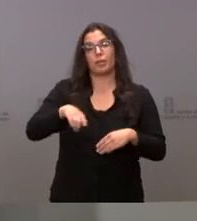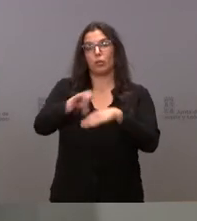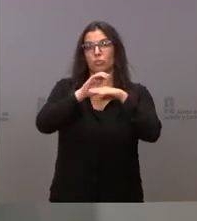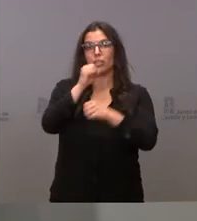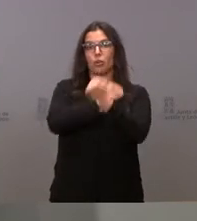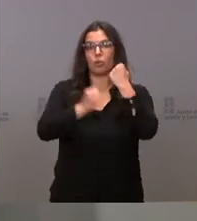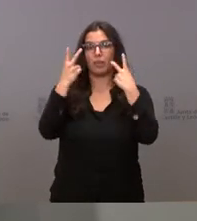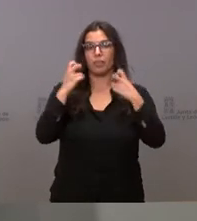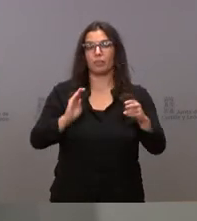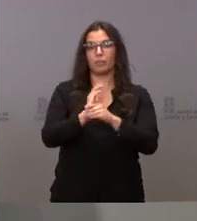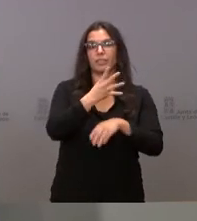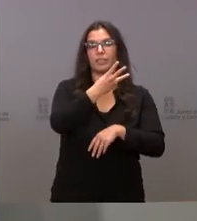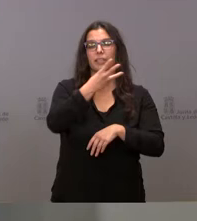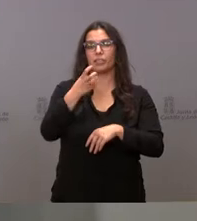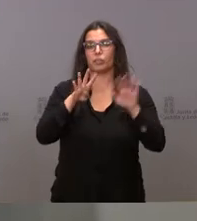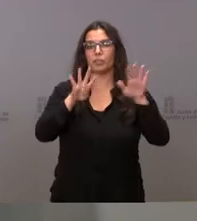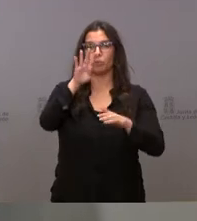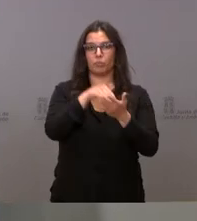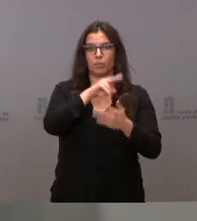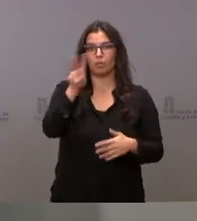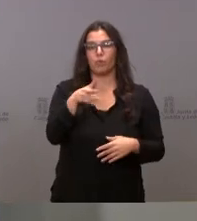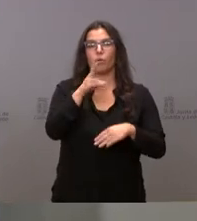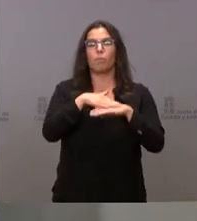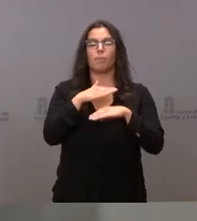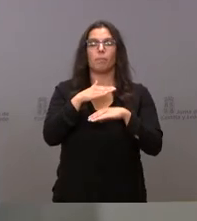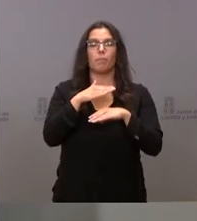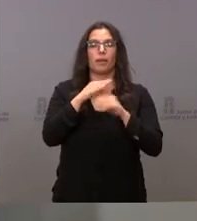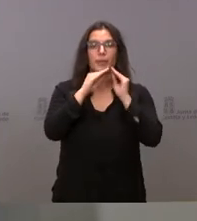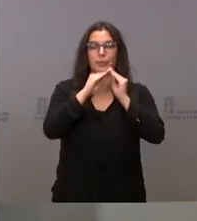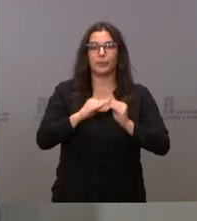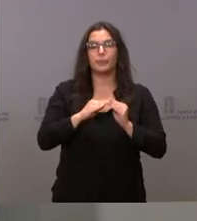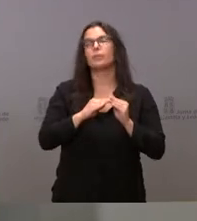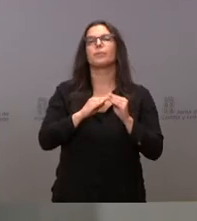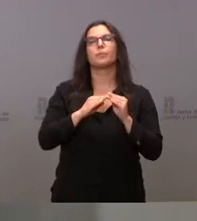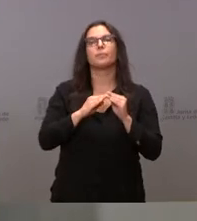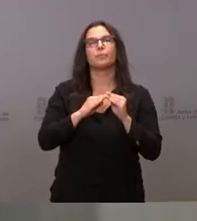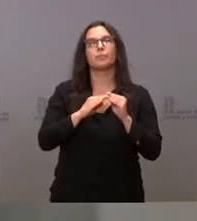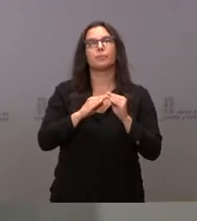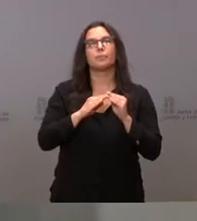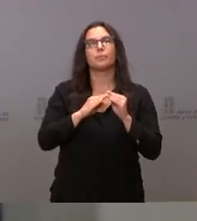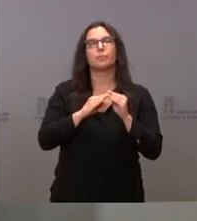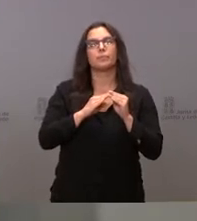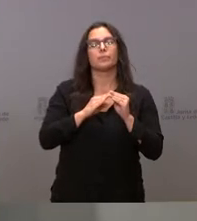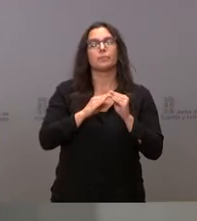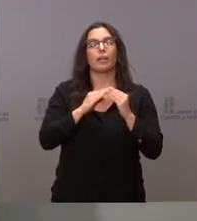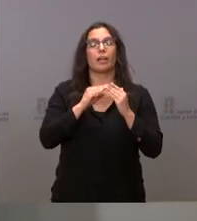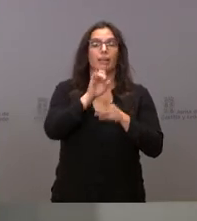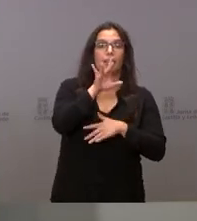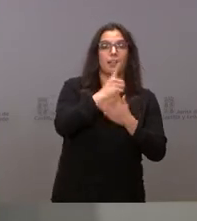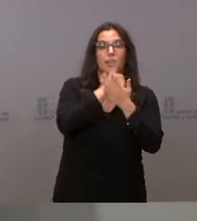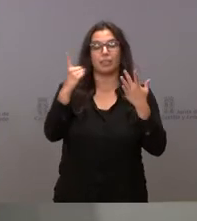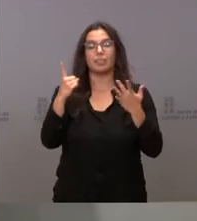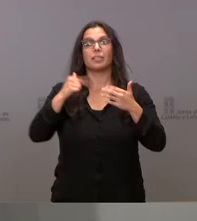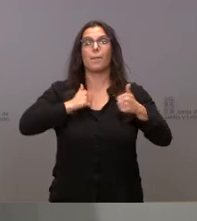destina 394.000 euros para desarrollar las ediciones del 15º y 16º Máster